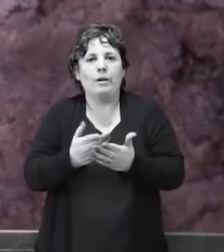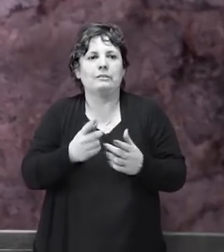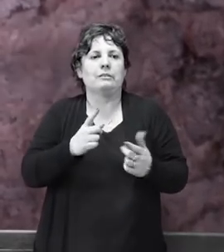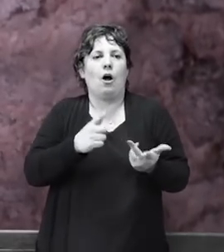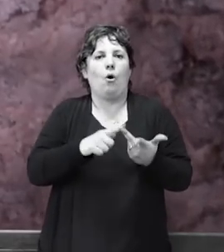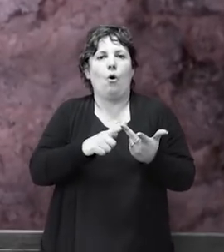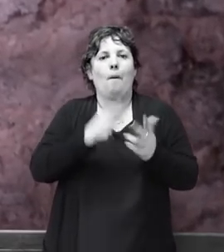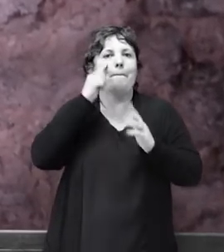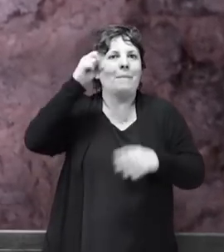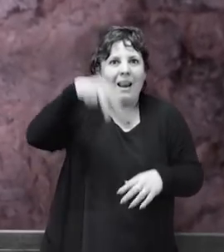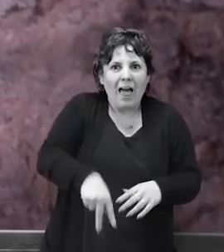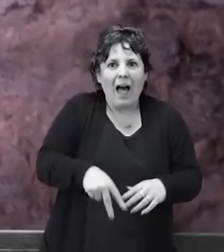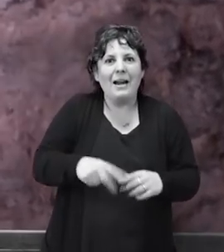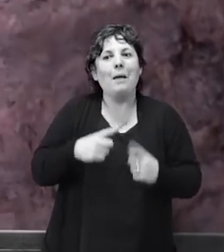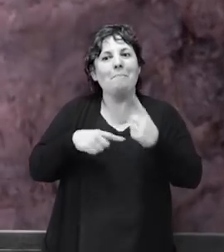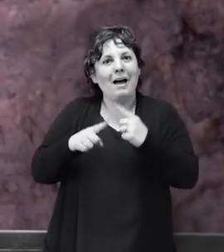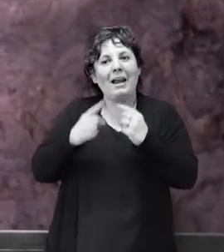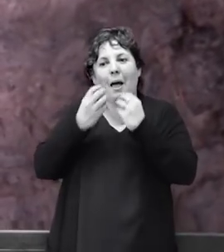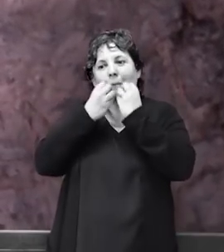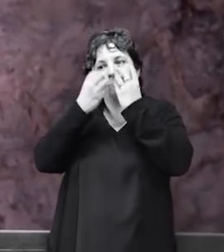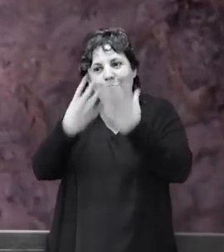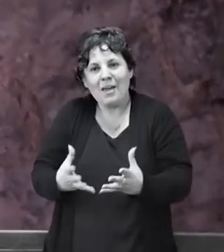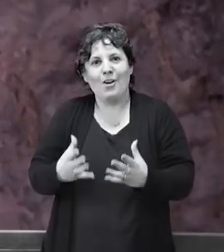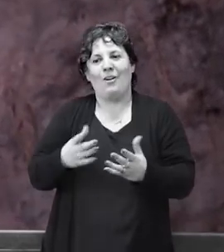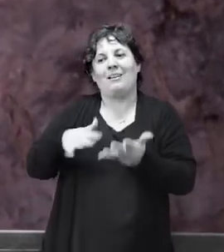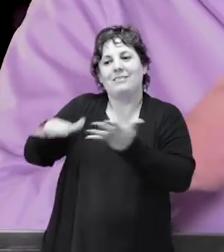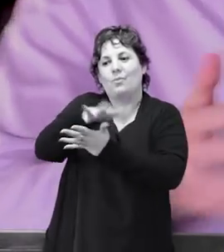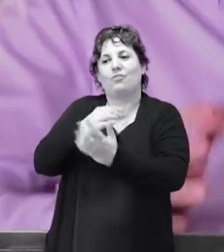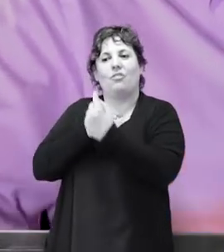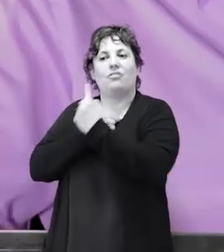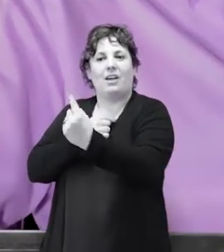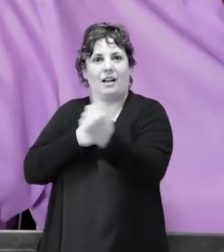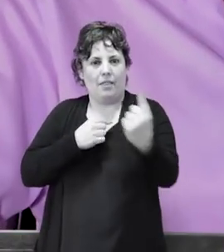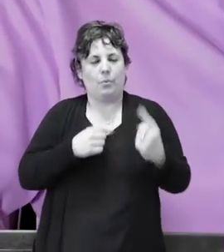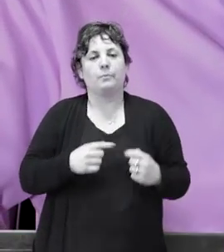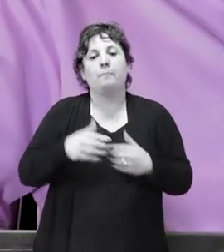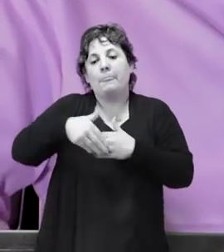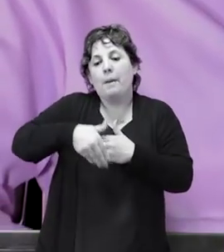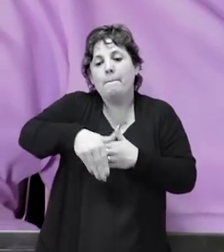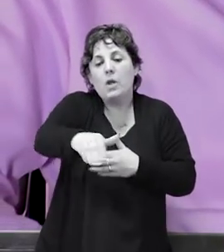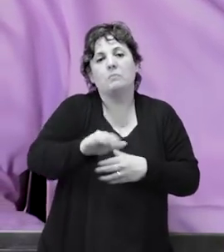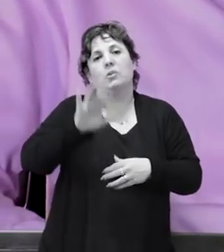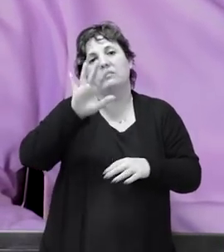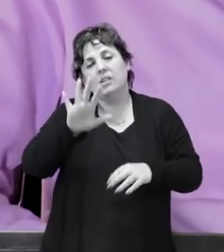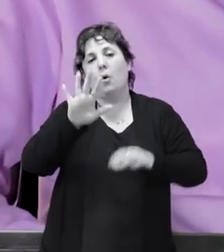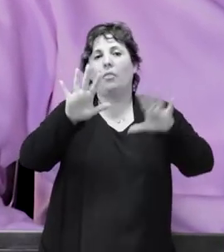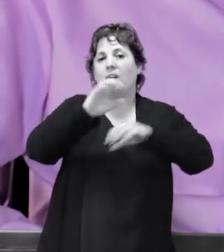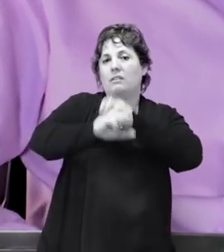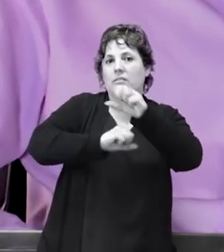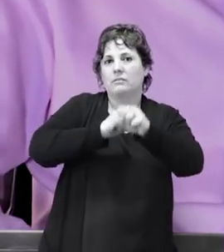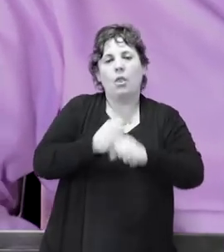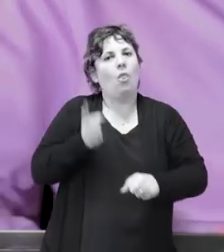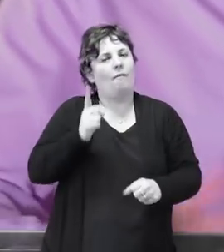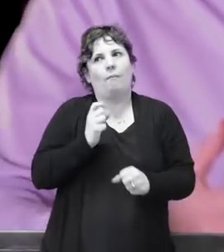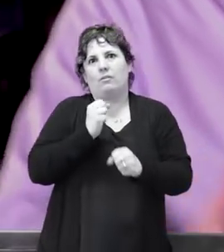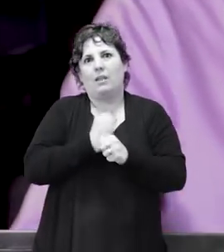que favorece directamente a la situación individual. Los próximos 5 o 10 años es lo que hay que trabajar